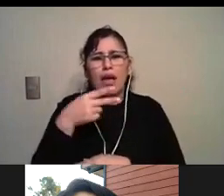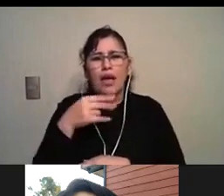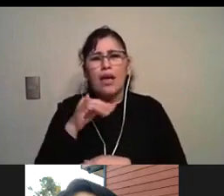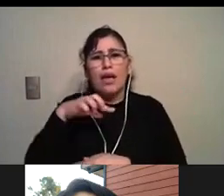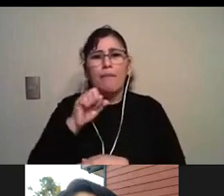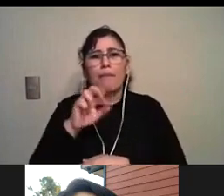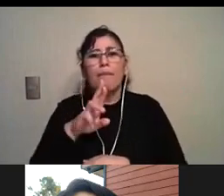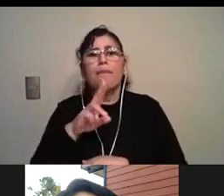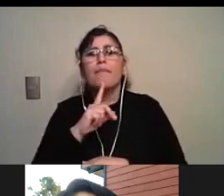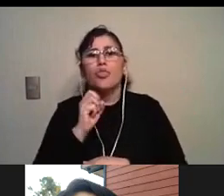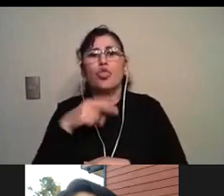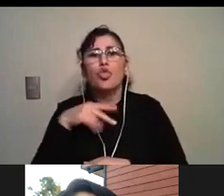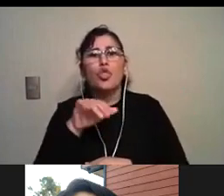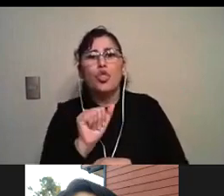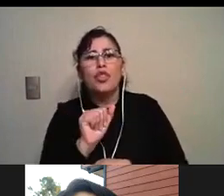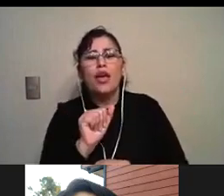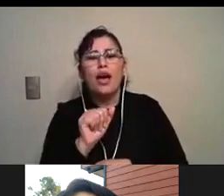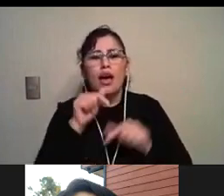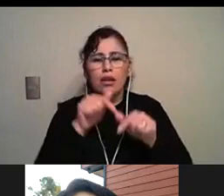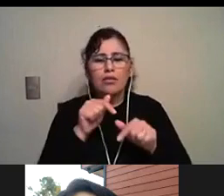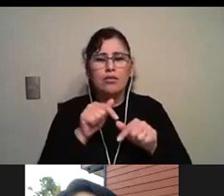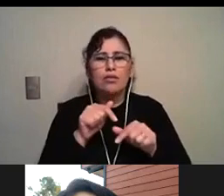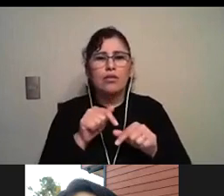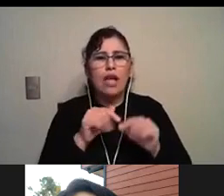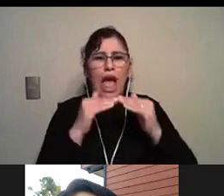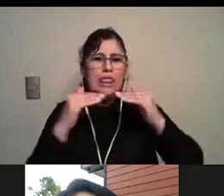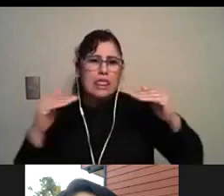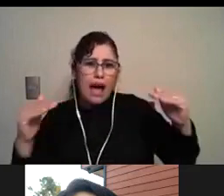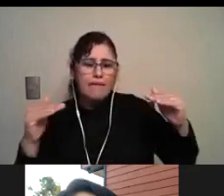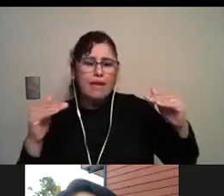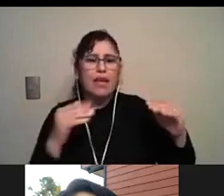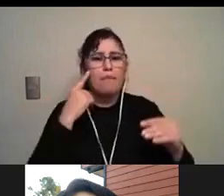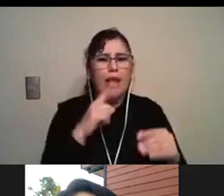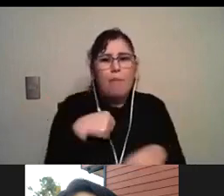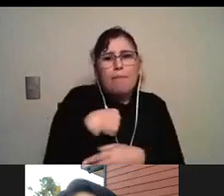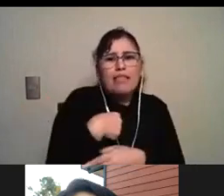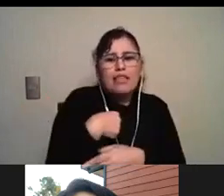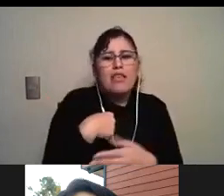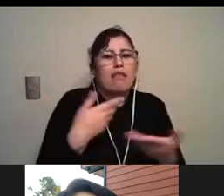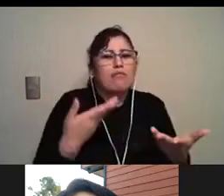dijo. Porque como que la hipertonía era más estable y la espasticidad era como